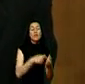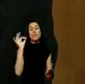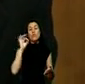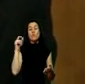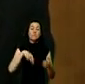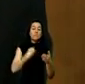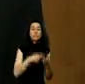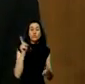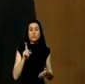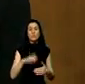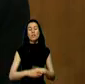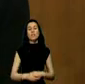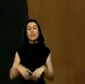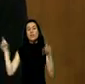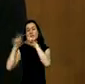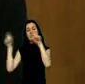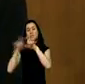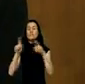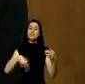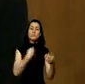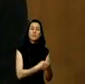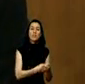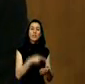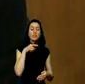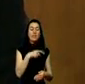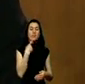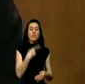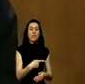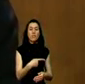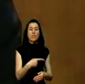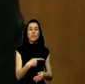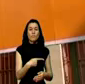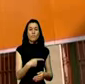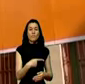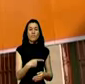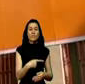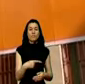acogido al plan de pago pues hay una casilla que dice quita de... quita.